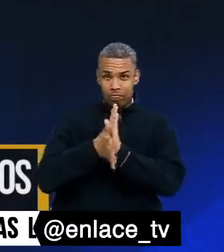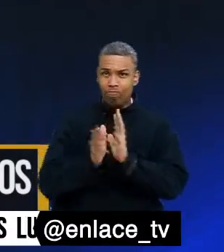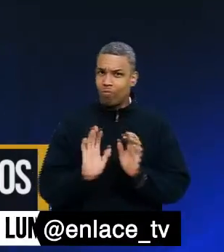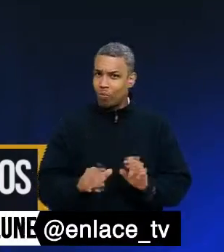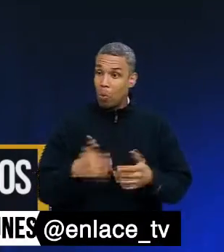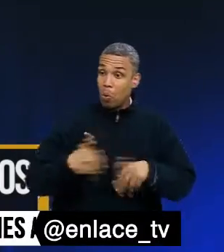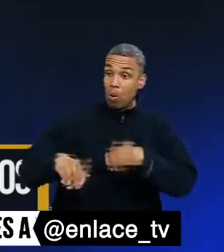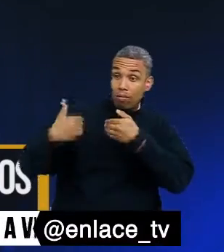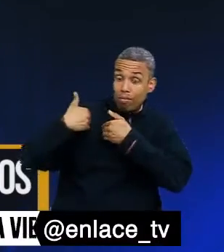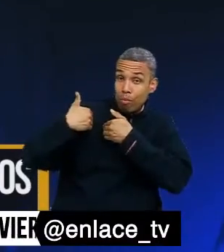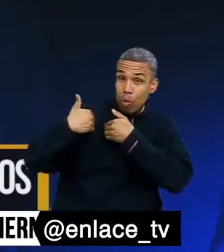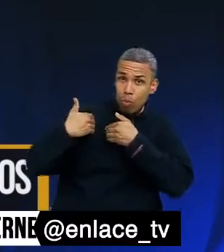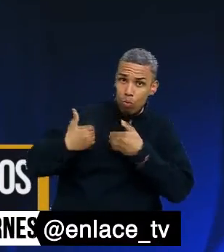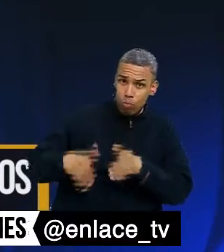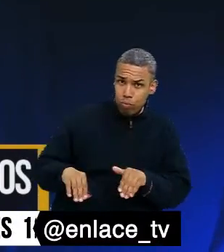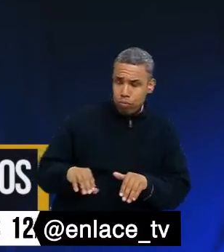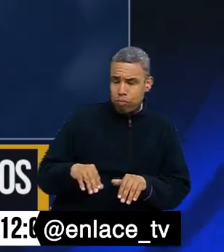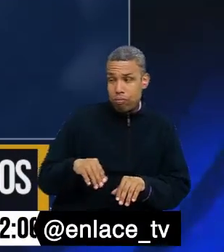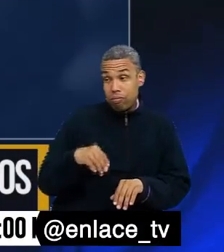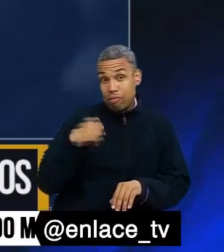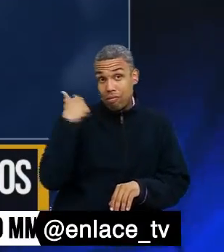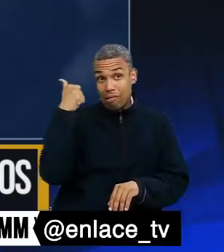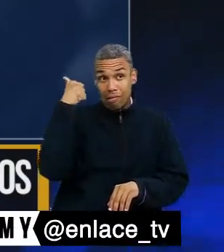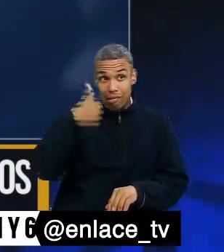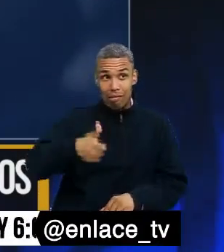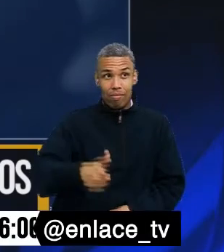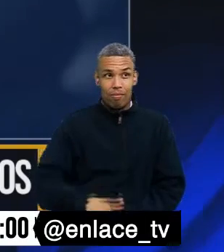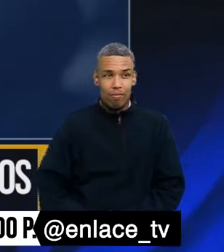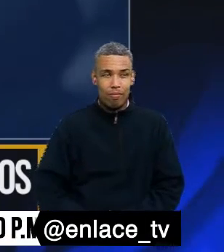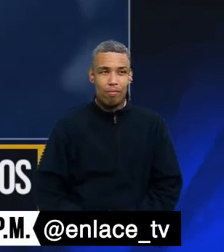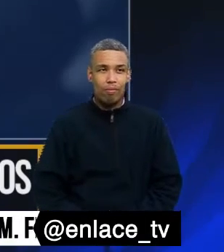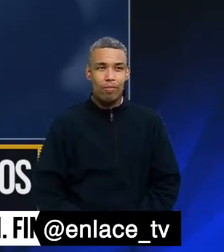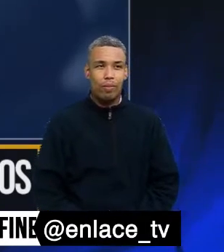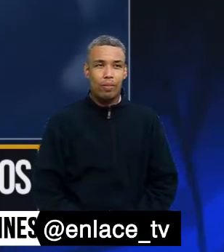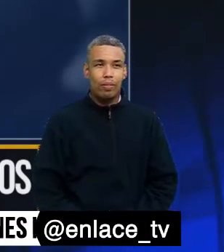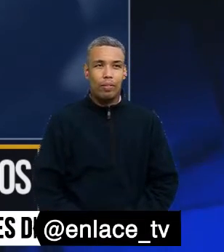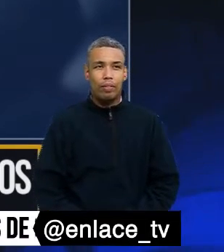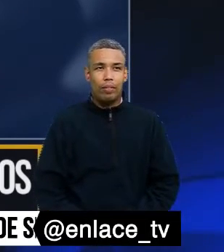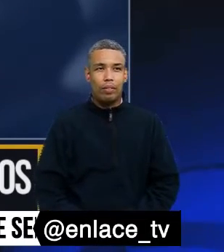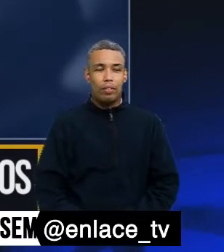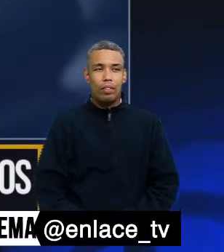reto y responsabilidad en su vida profesional. Bajo pues, mi dirección y la